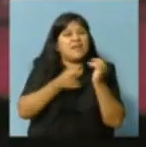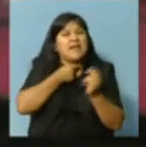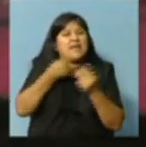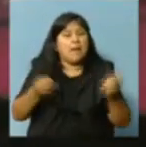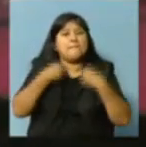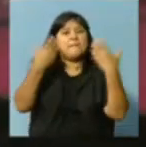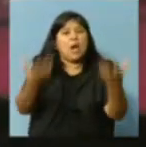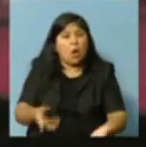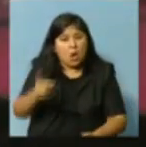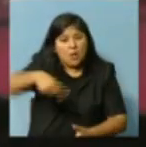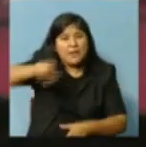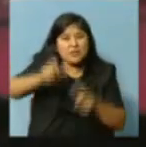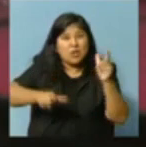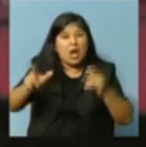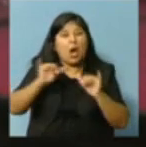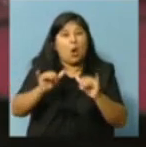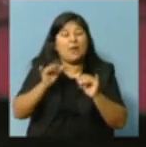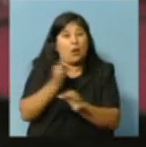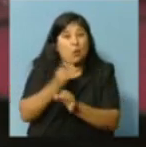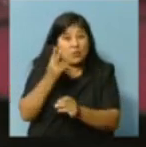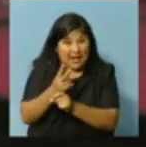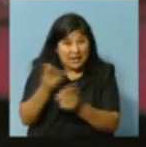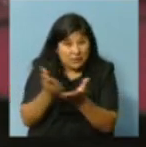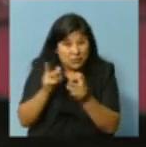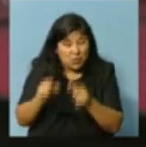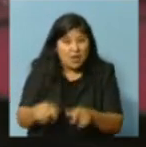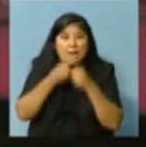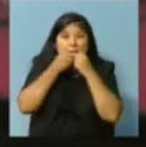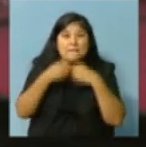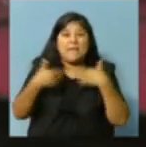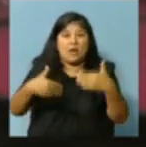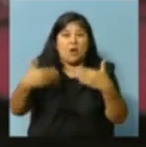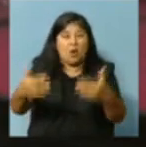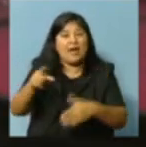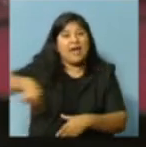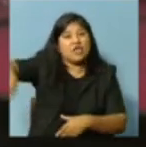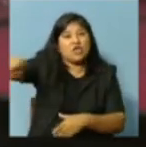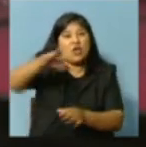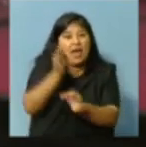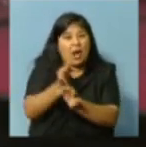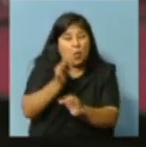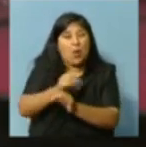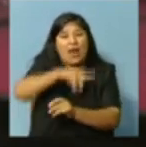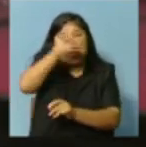en el nivel secundario en las escuelas de todo el país